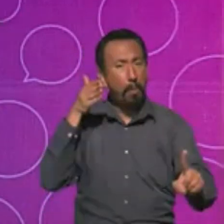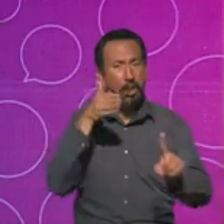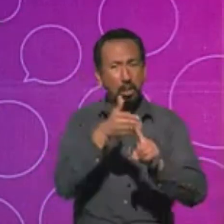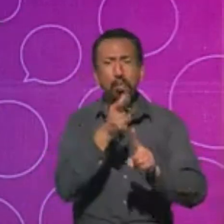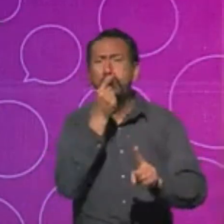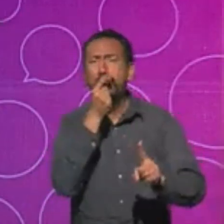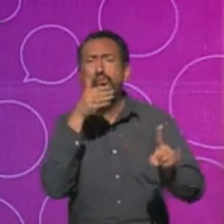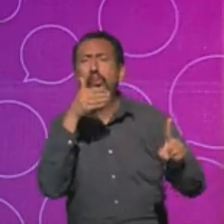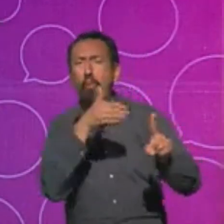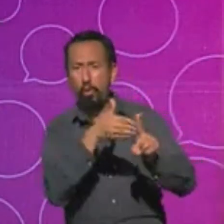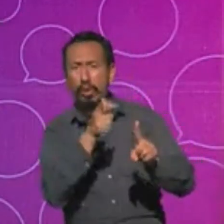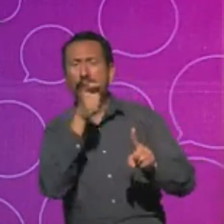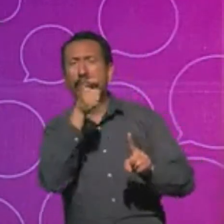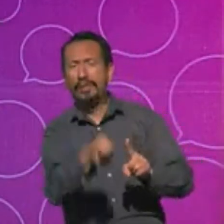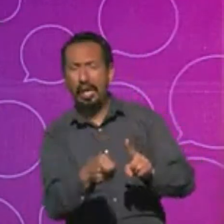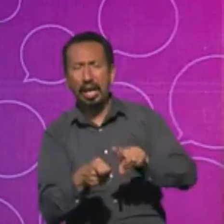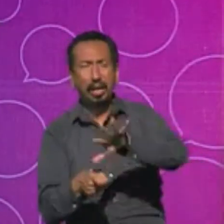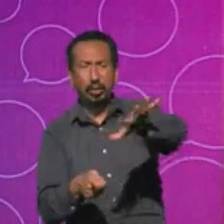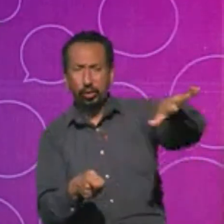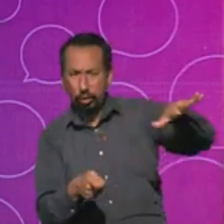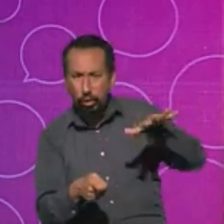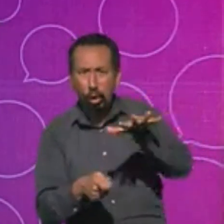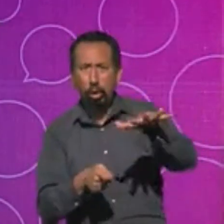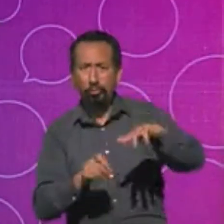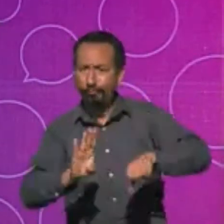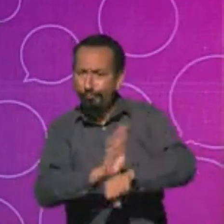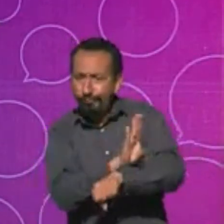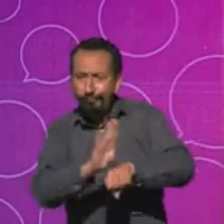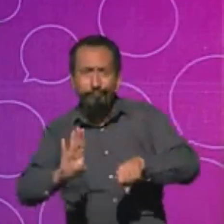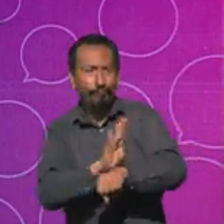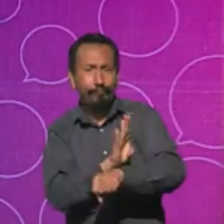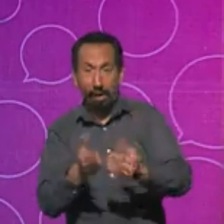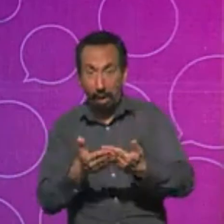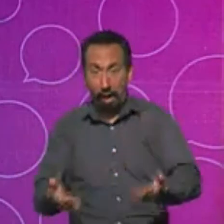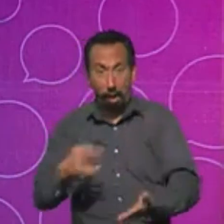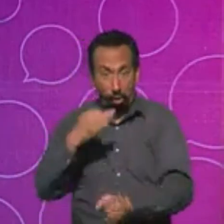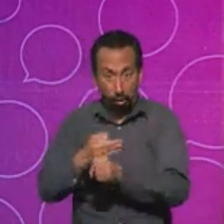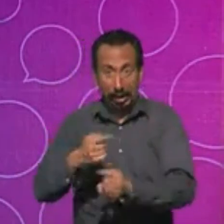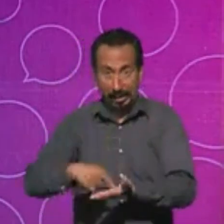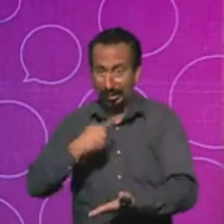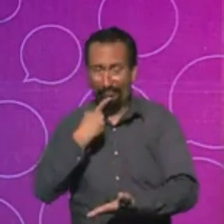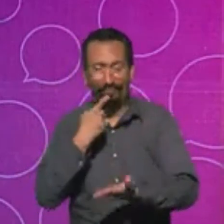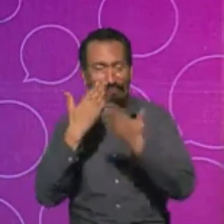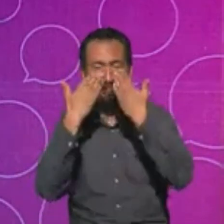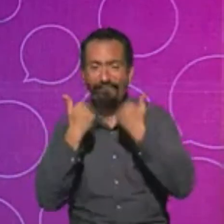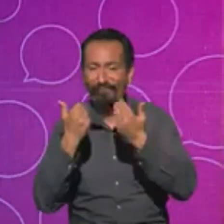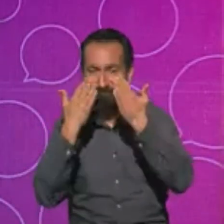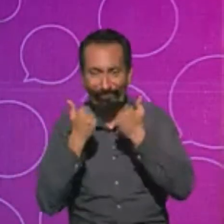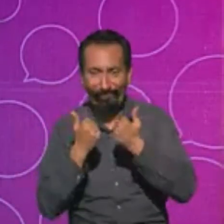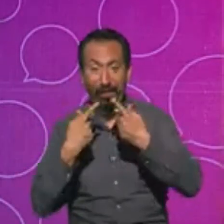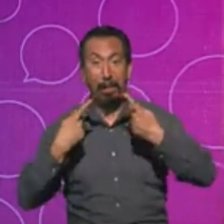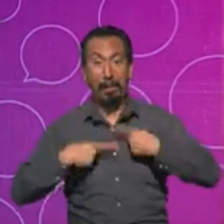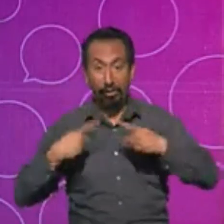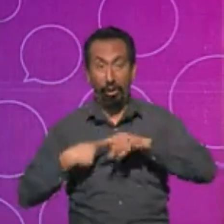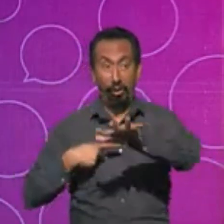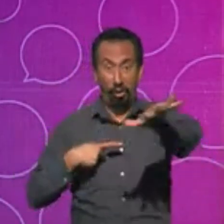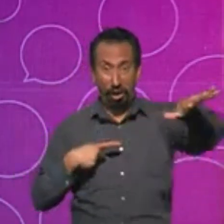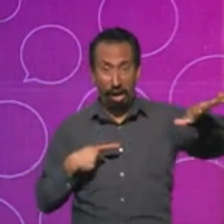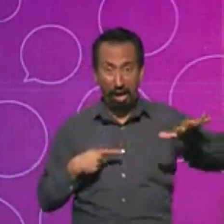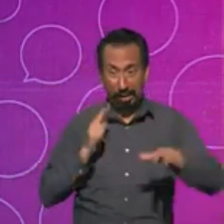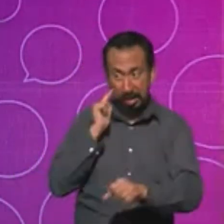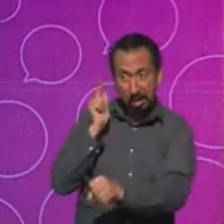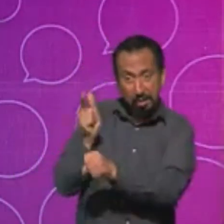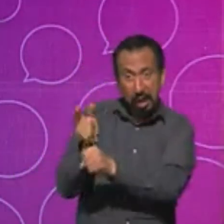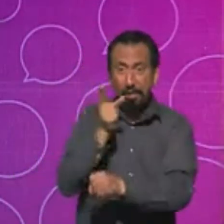reagrupar el tejido social que hoy en día en Celaya no existe volver a tener confianza en el elemento sin que